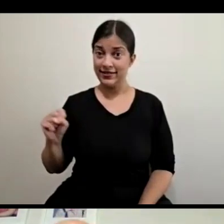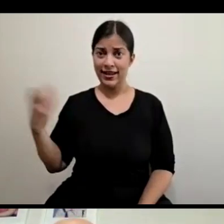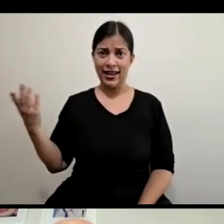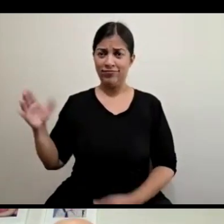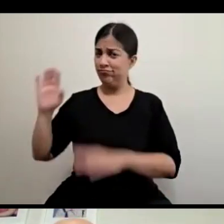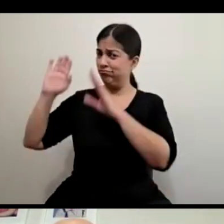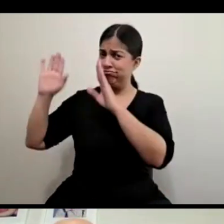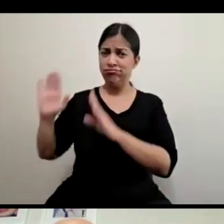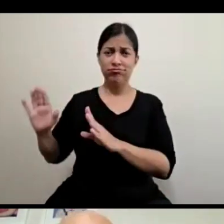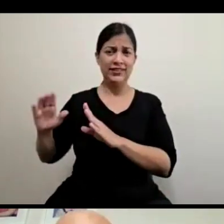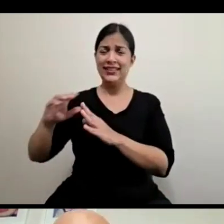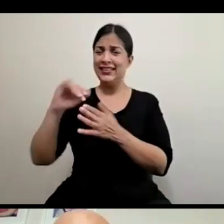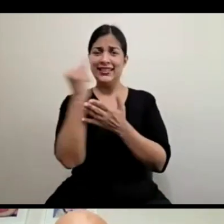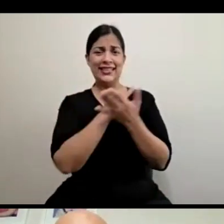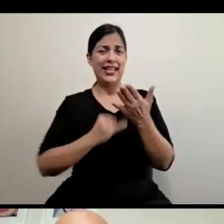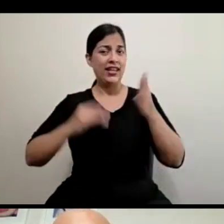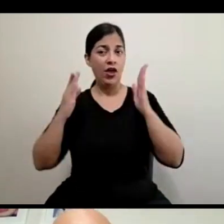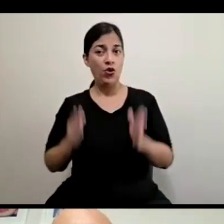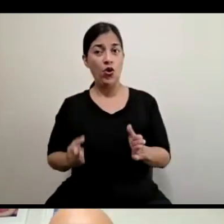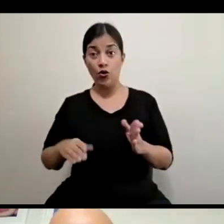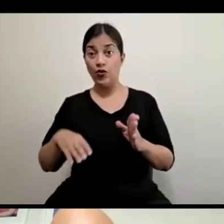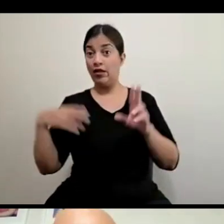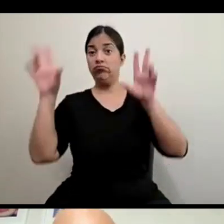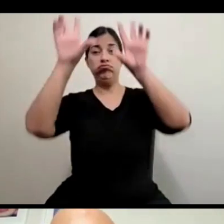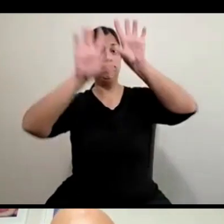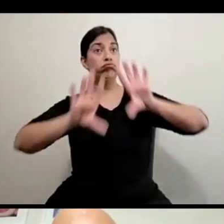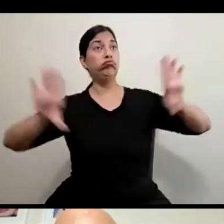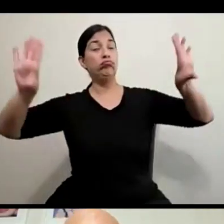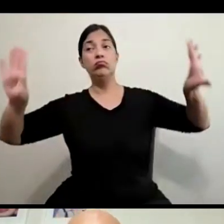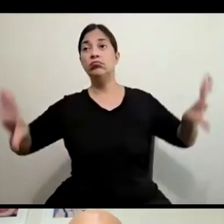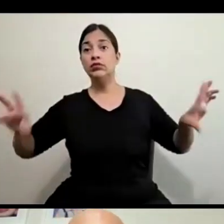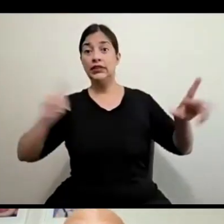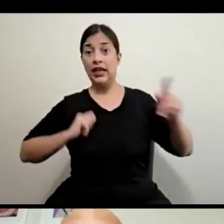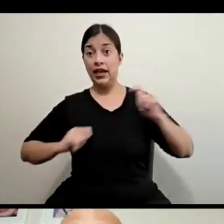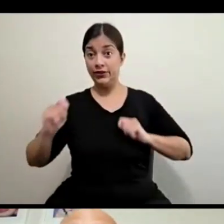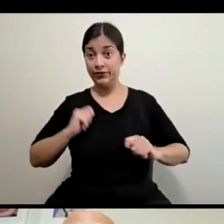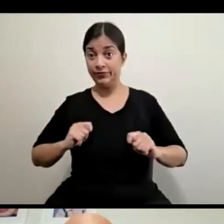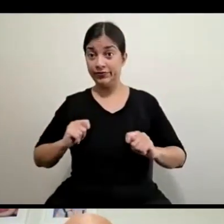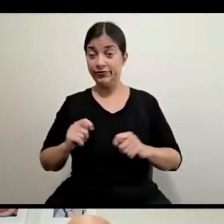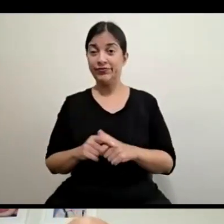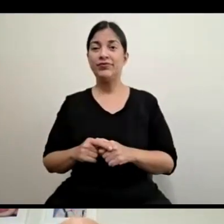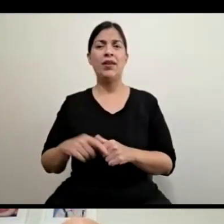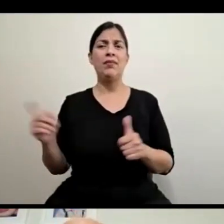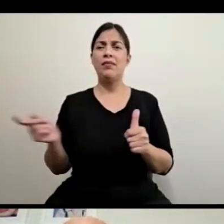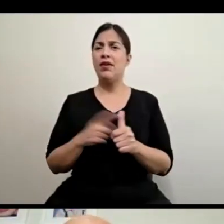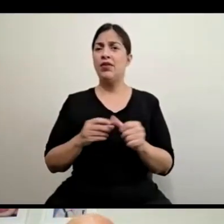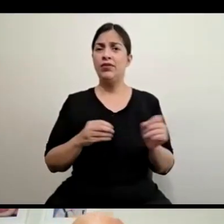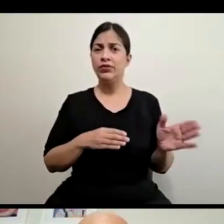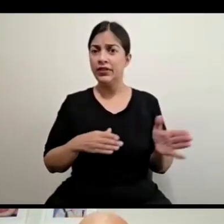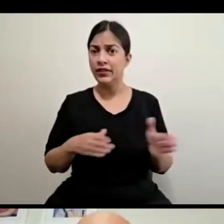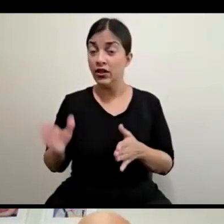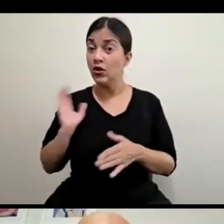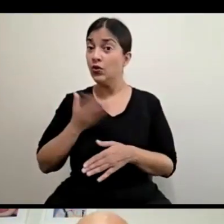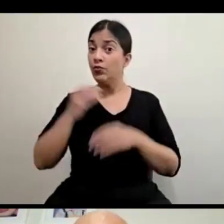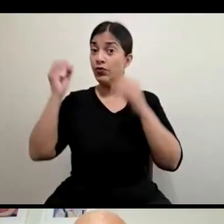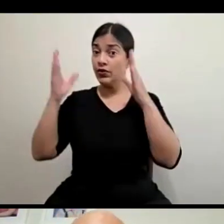escenografía, de iluminación, un teatrista de primer orden en nuestro país. Mira, para nosotros, nuestro profesor, hay